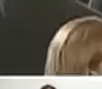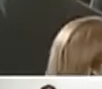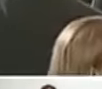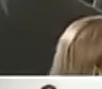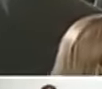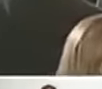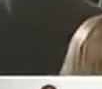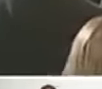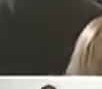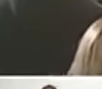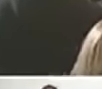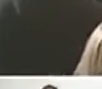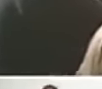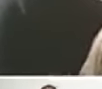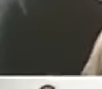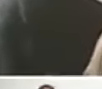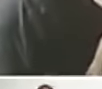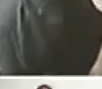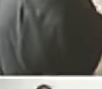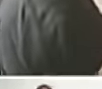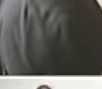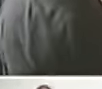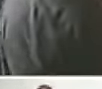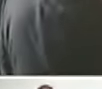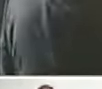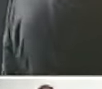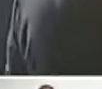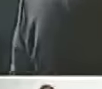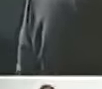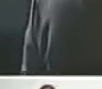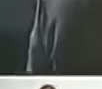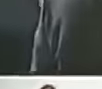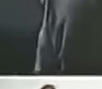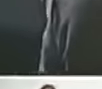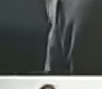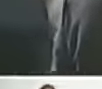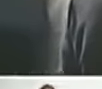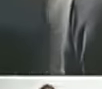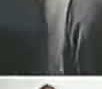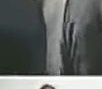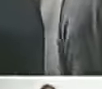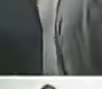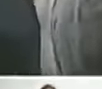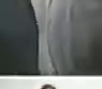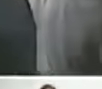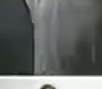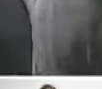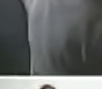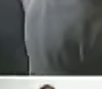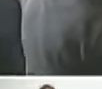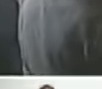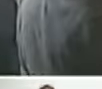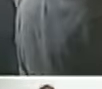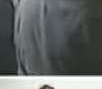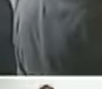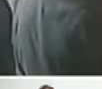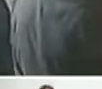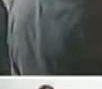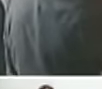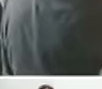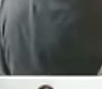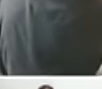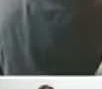le pertenece, mientras que Venezuela tiene todos los mapas, todos los archivos, y así ha quedado como